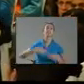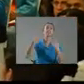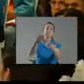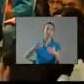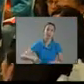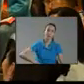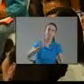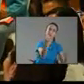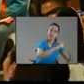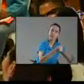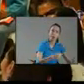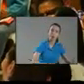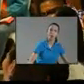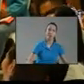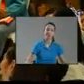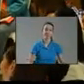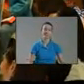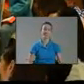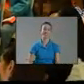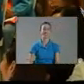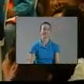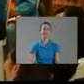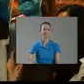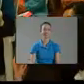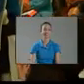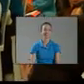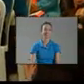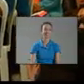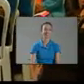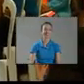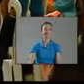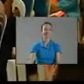los temas y todo, y luego de nuevo.